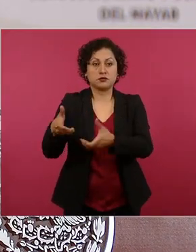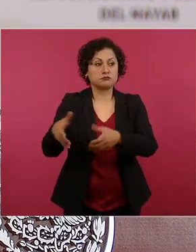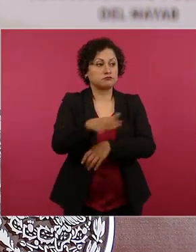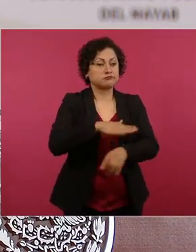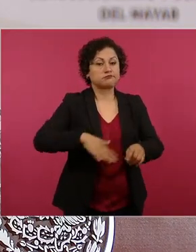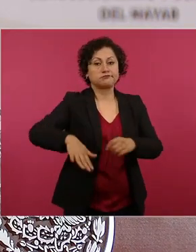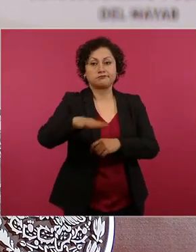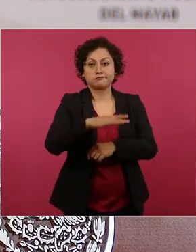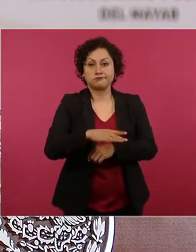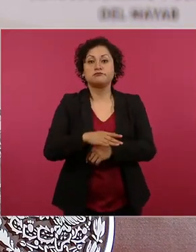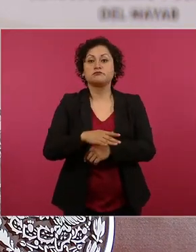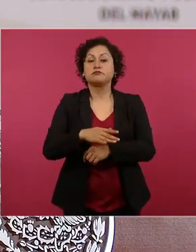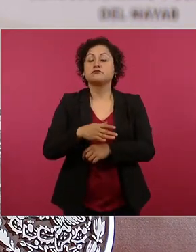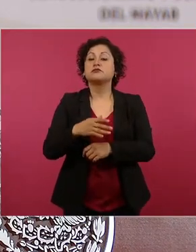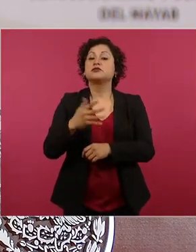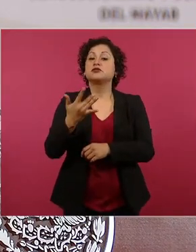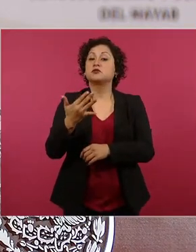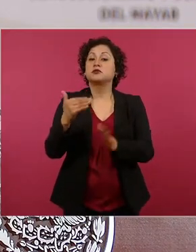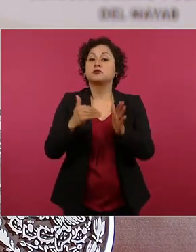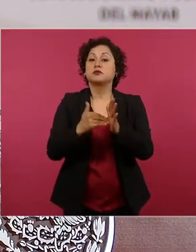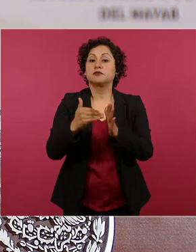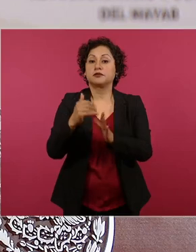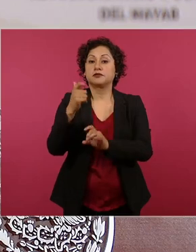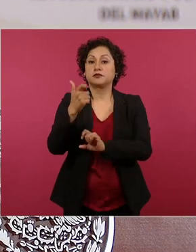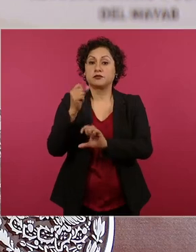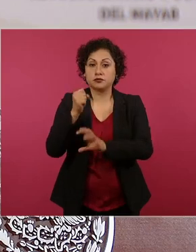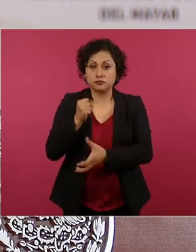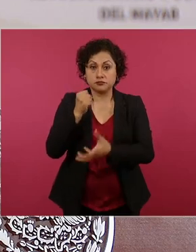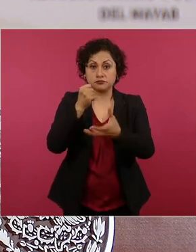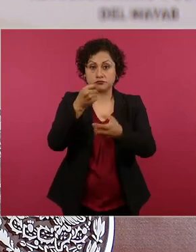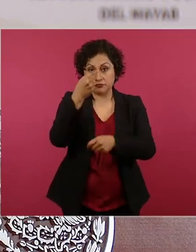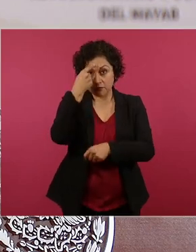invertirán 50 millones de pesos.